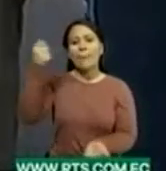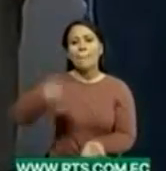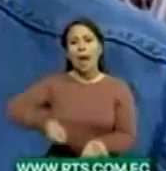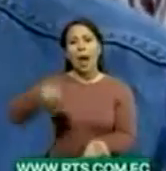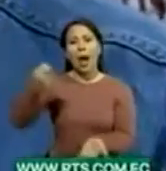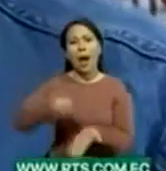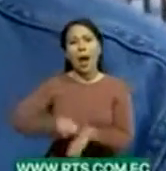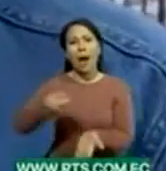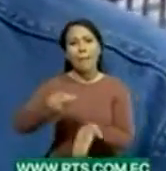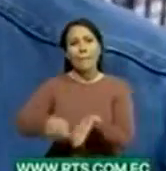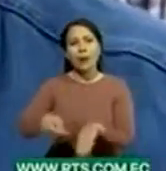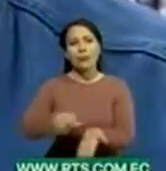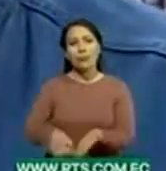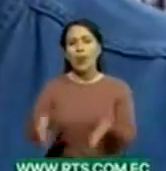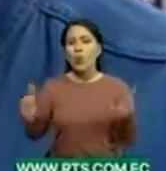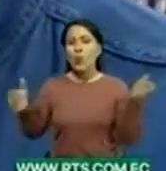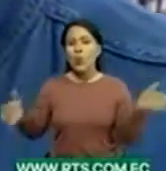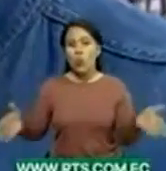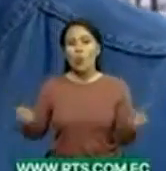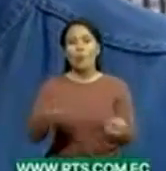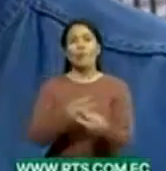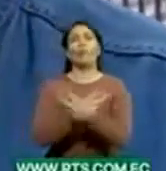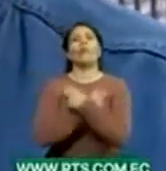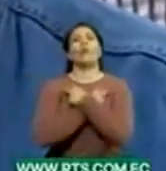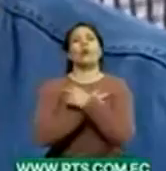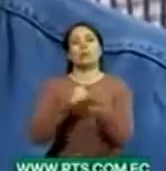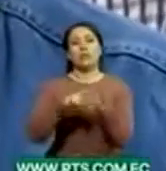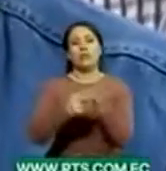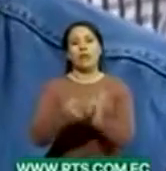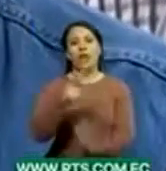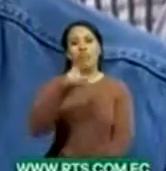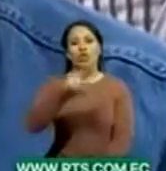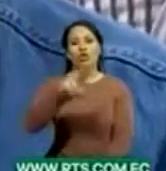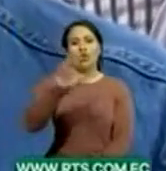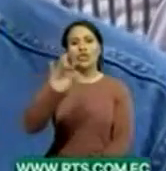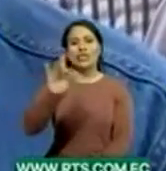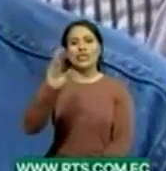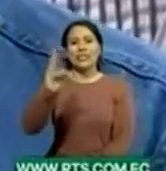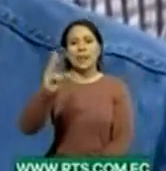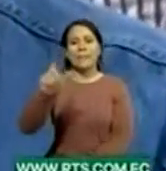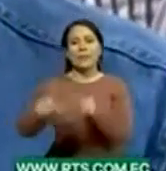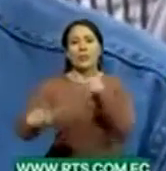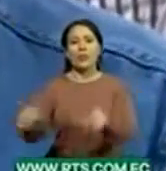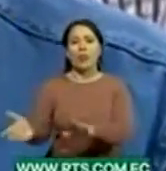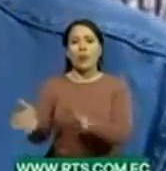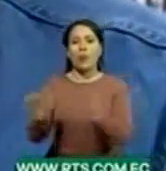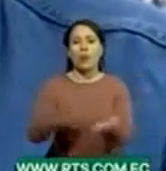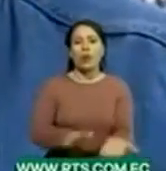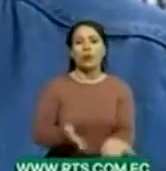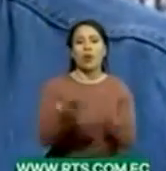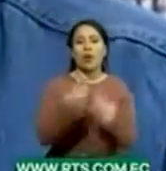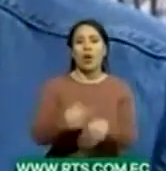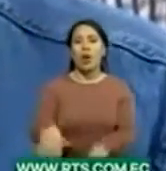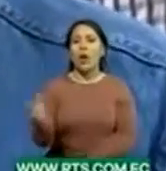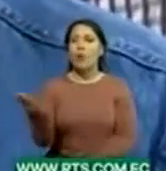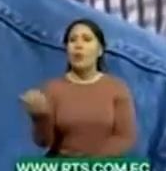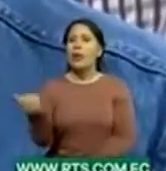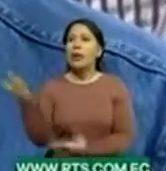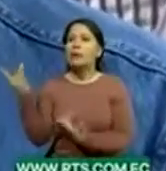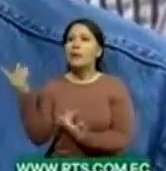aumentada. Bueno, los ataúdes representan los 286 muertos jubilados